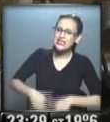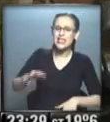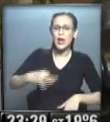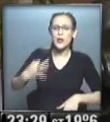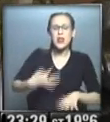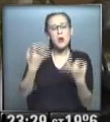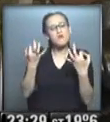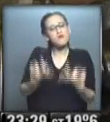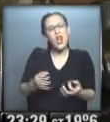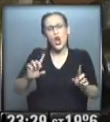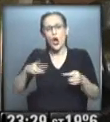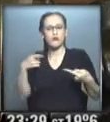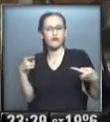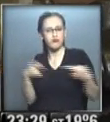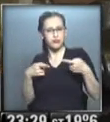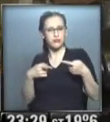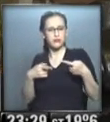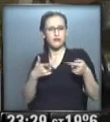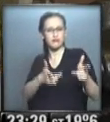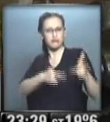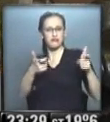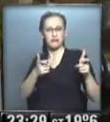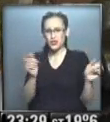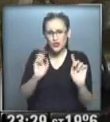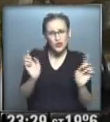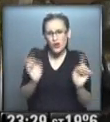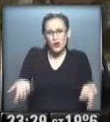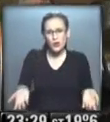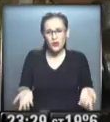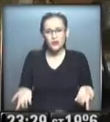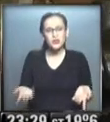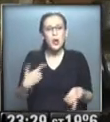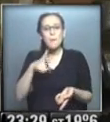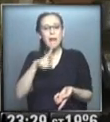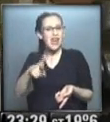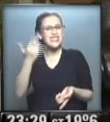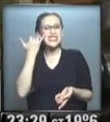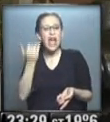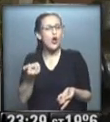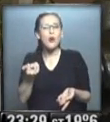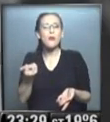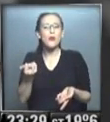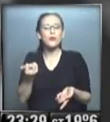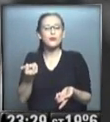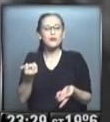una confrontación bélica, que nos pareció ya que era